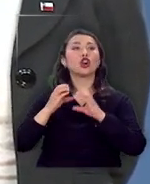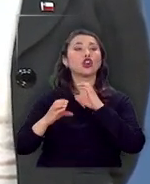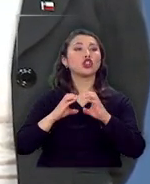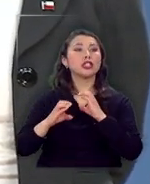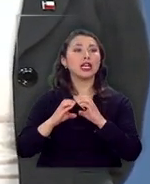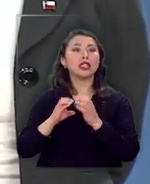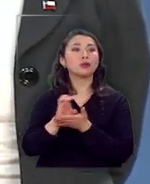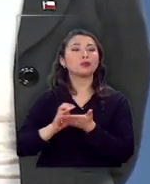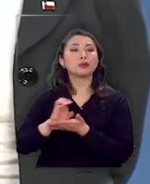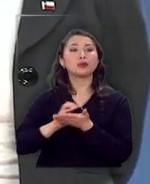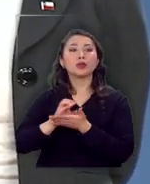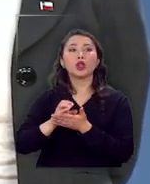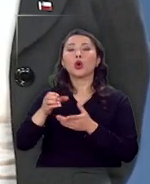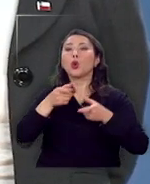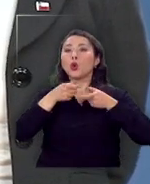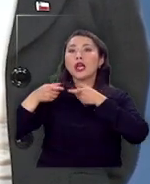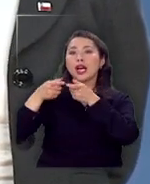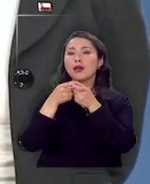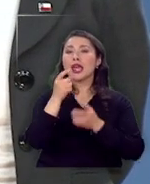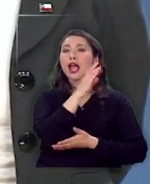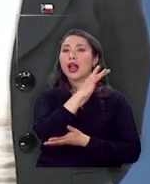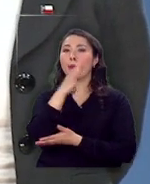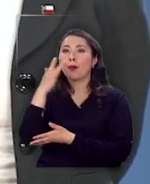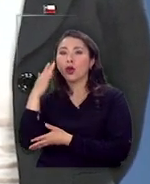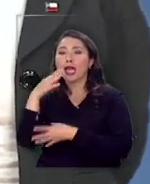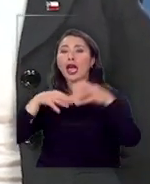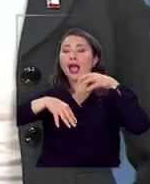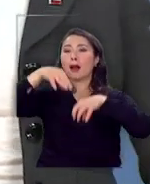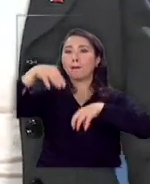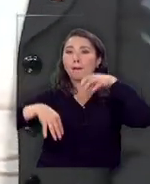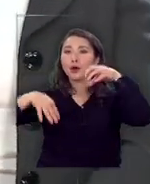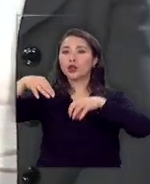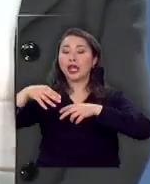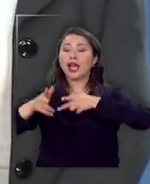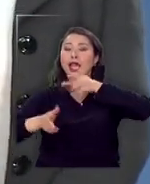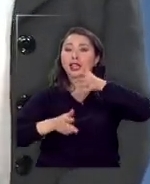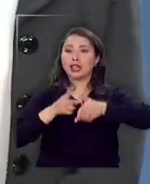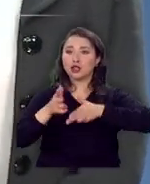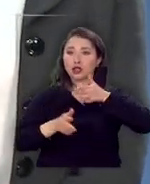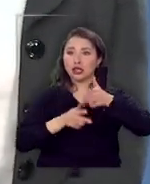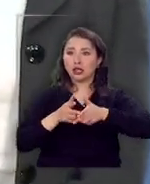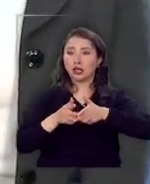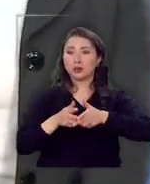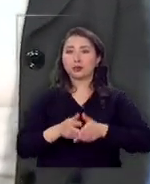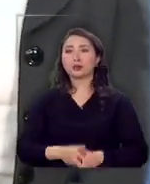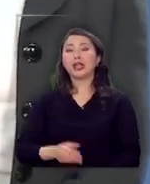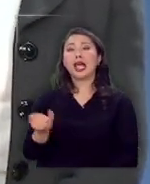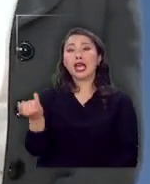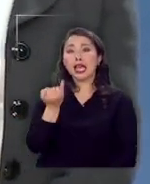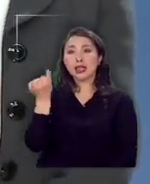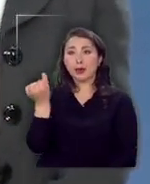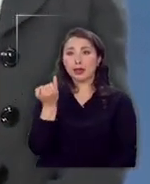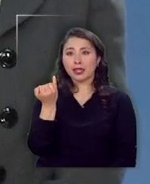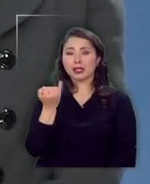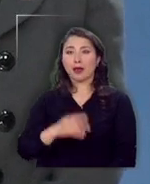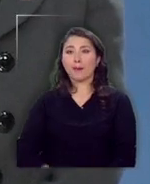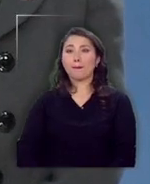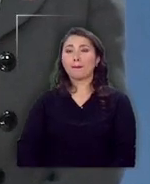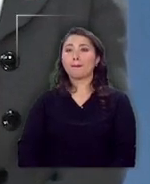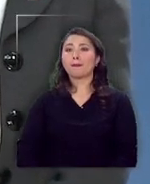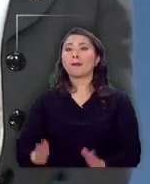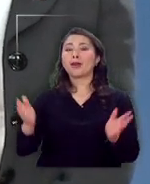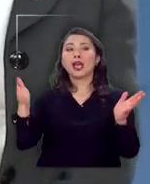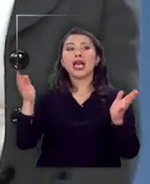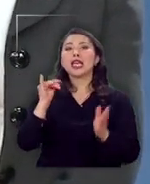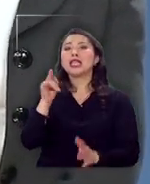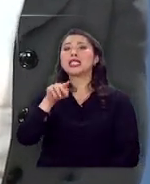curacaví el bosque el monte estación central independencia isla de maipo